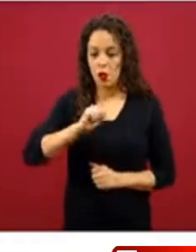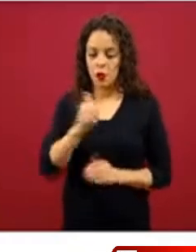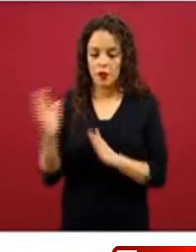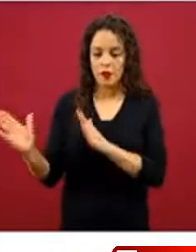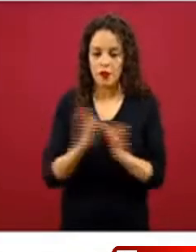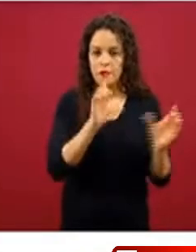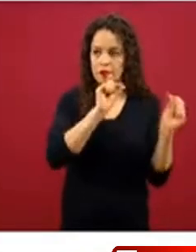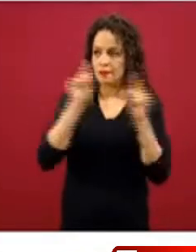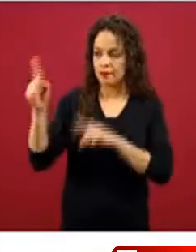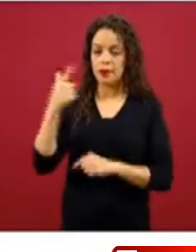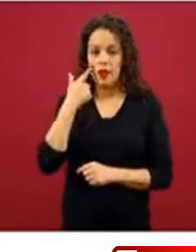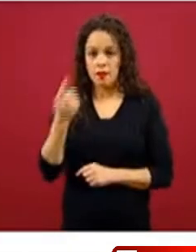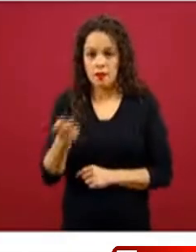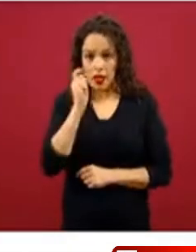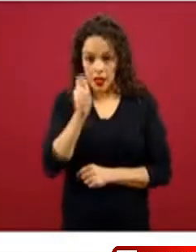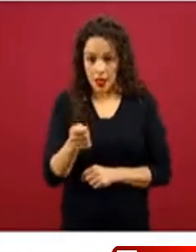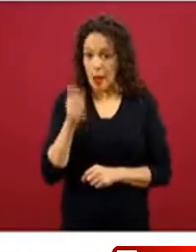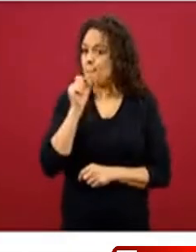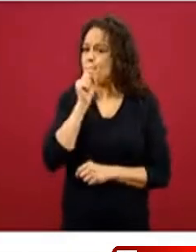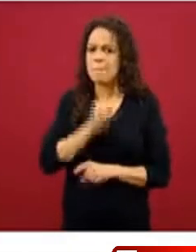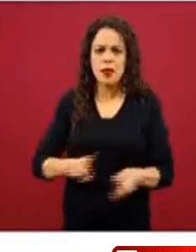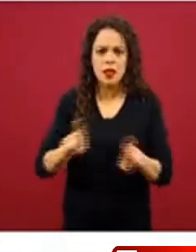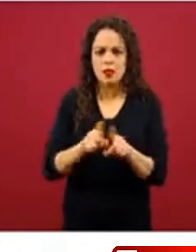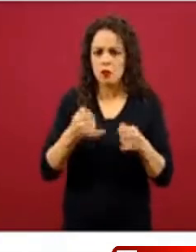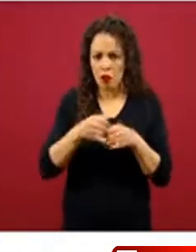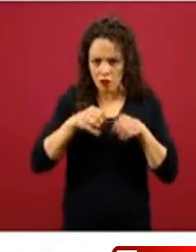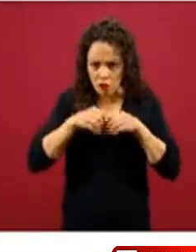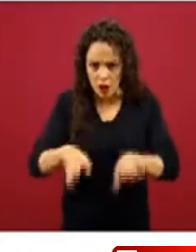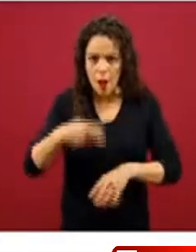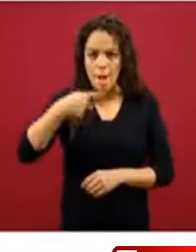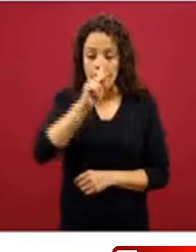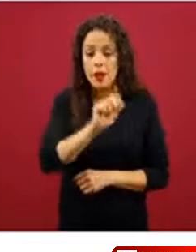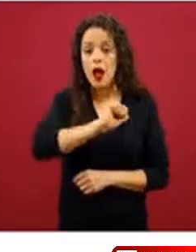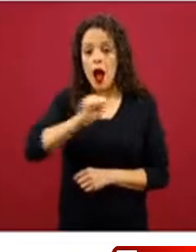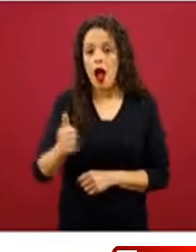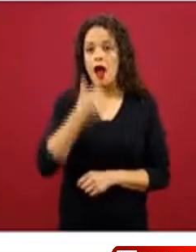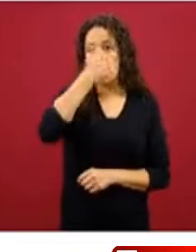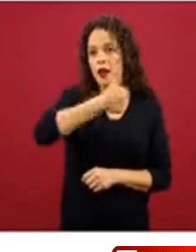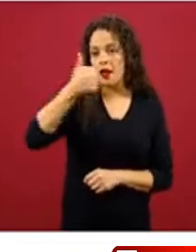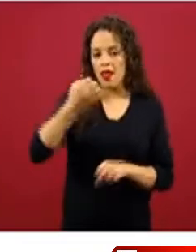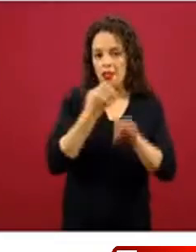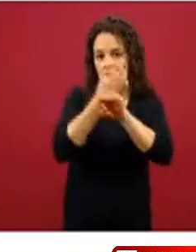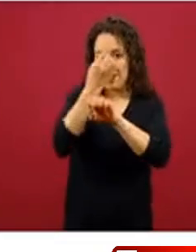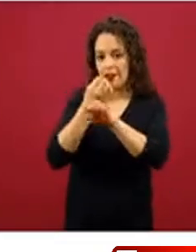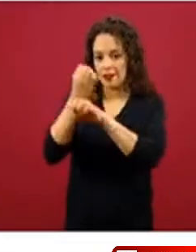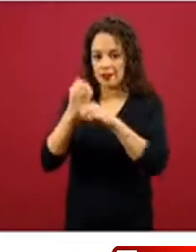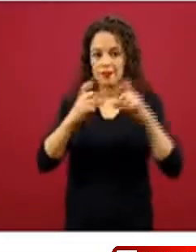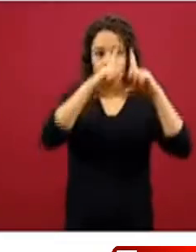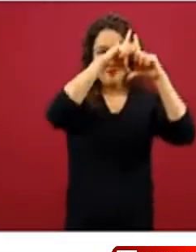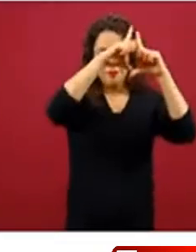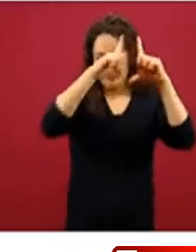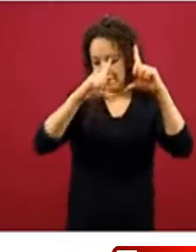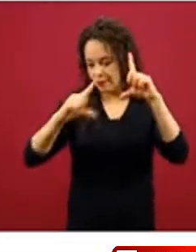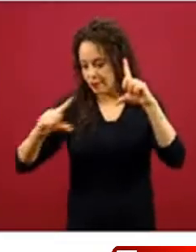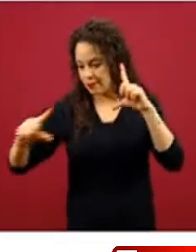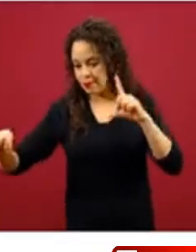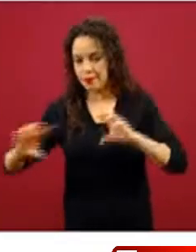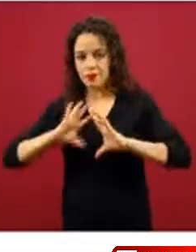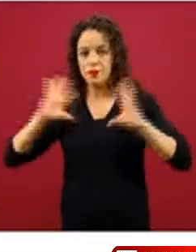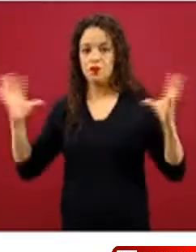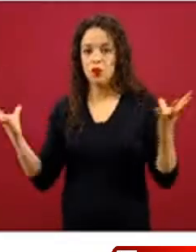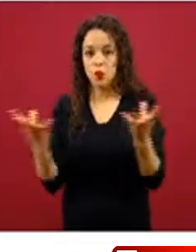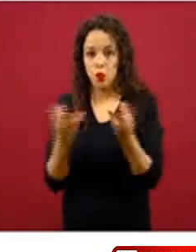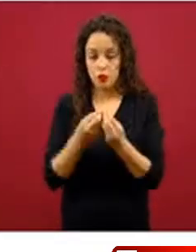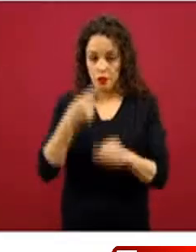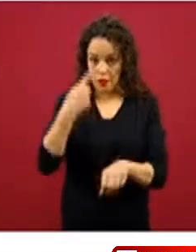diapositiva veremos esta información, pero ahora distribuida por entidad federativa, para así como veíamos la carga total de enfermedad de